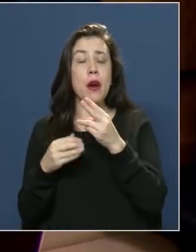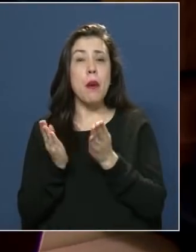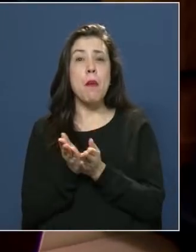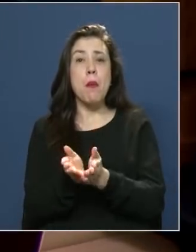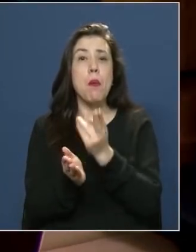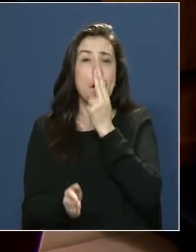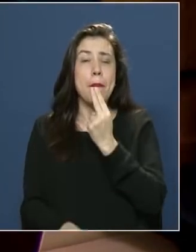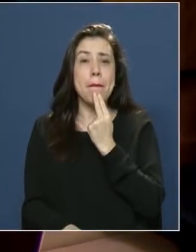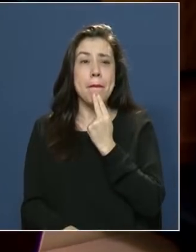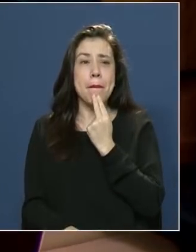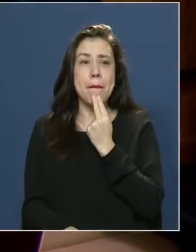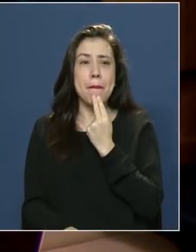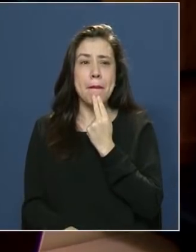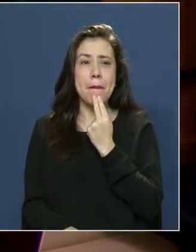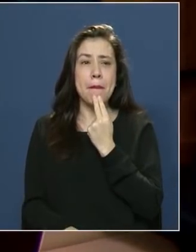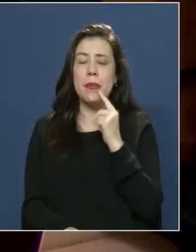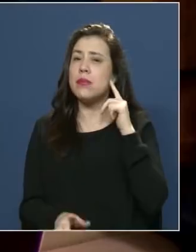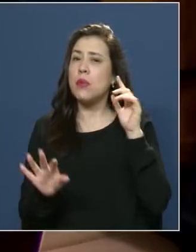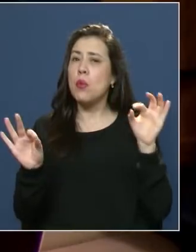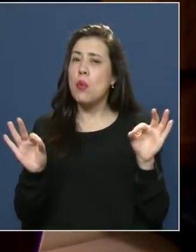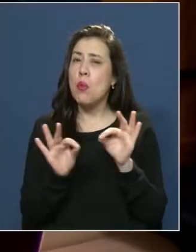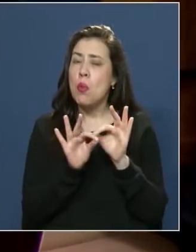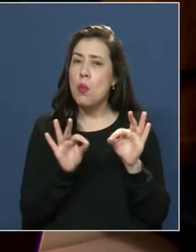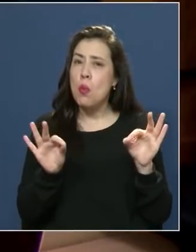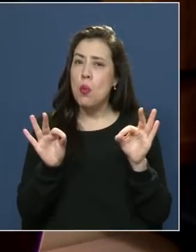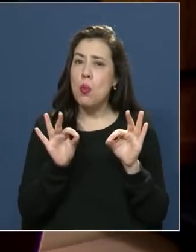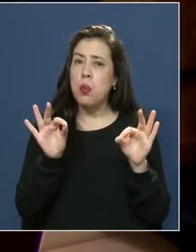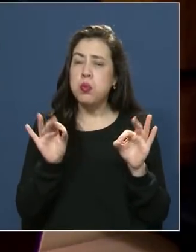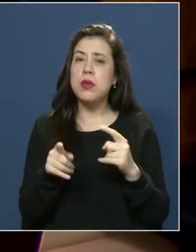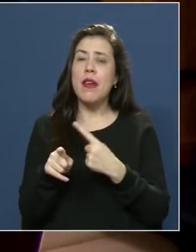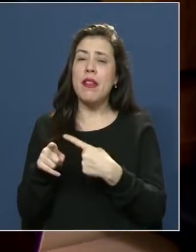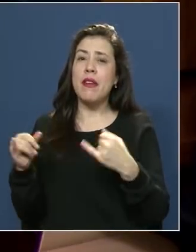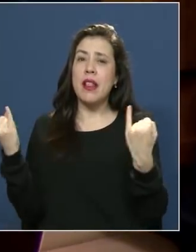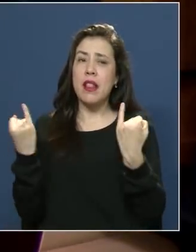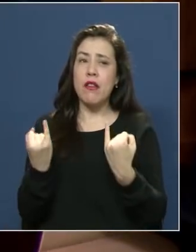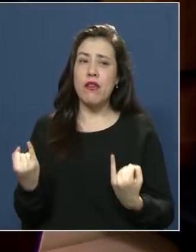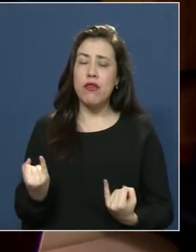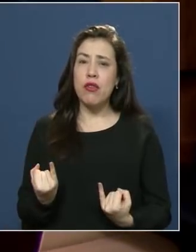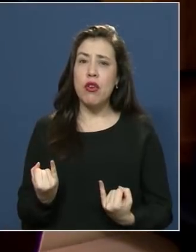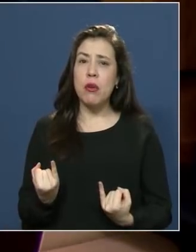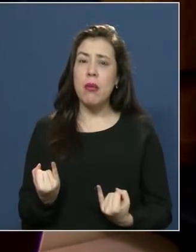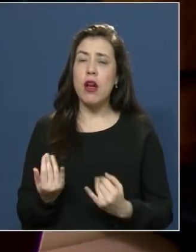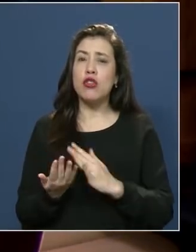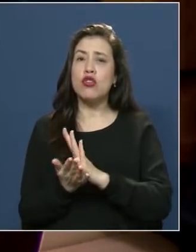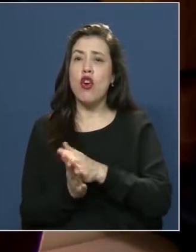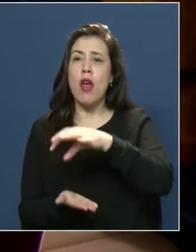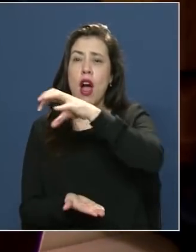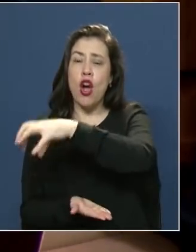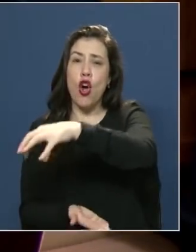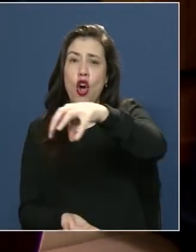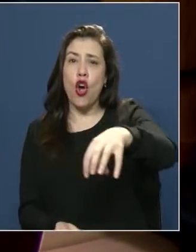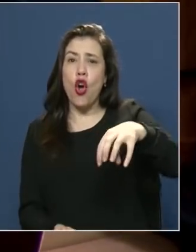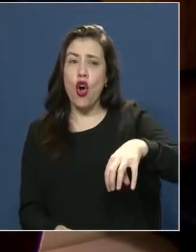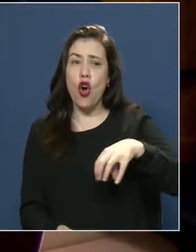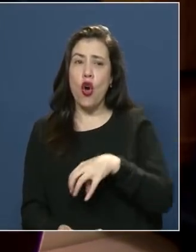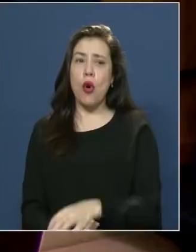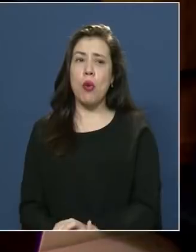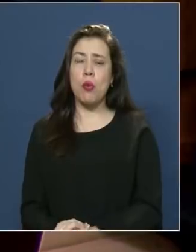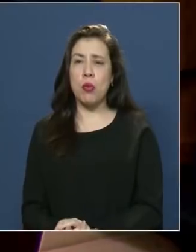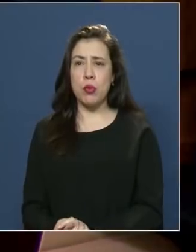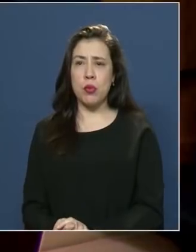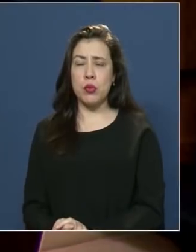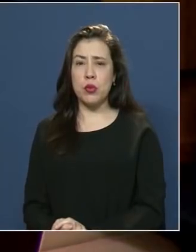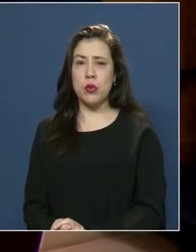ejemplo, y lleva la música de diferentes de sus formas a todas las comunas de la